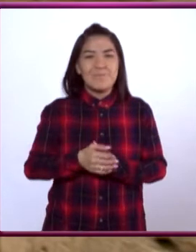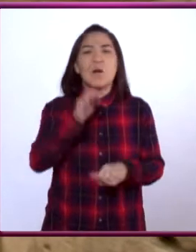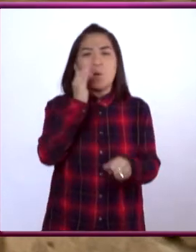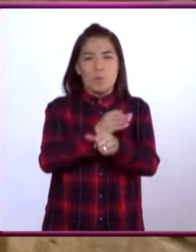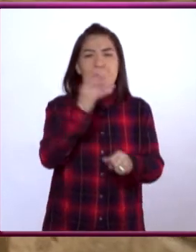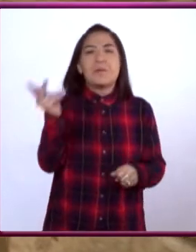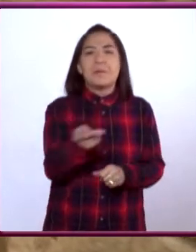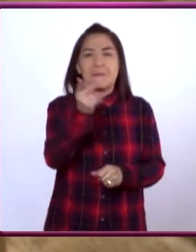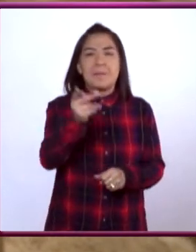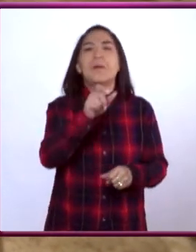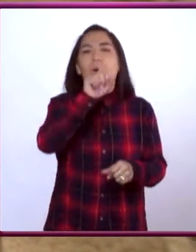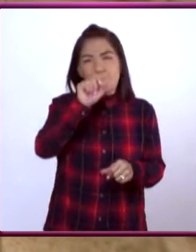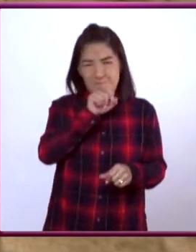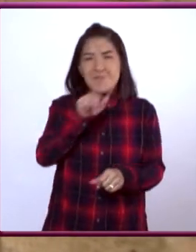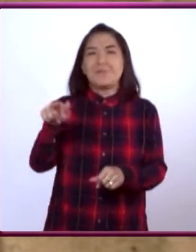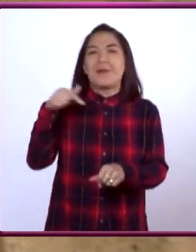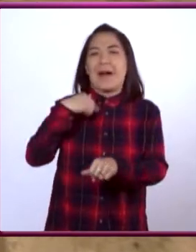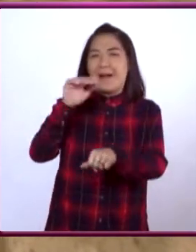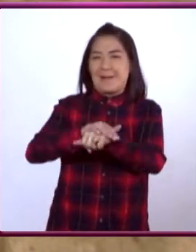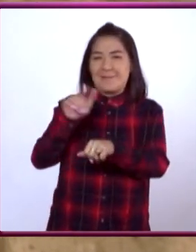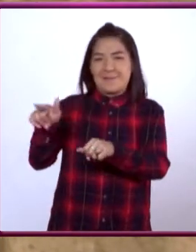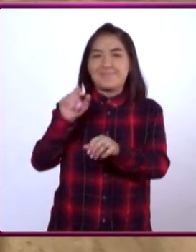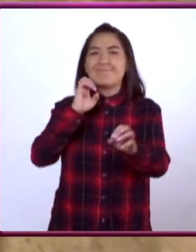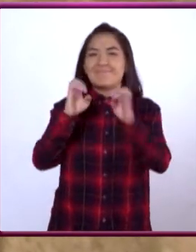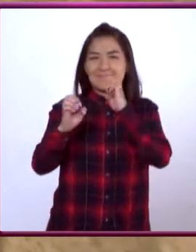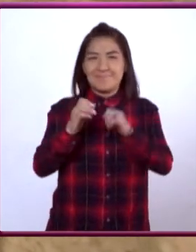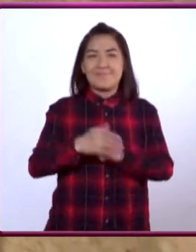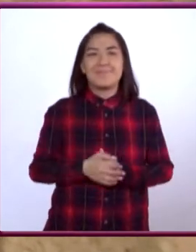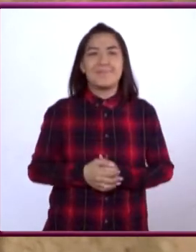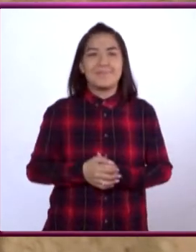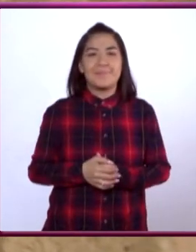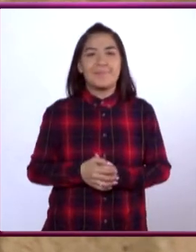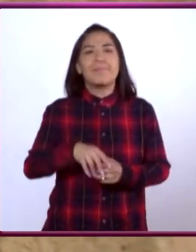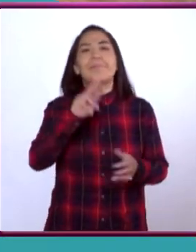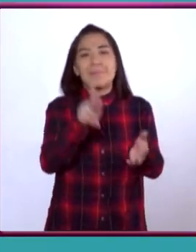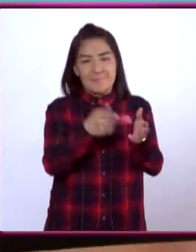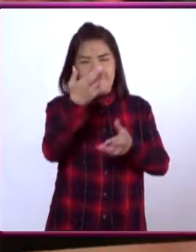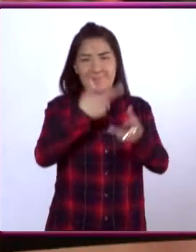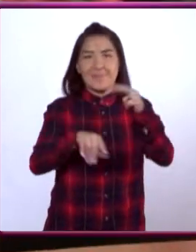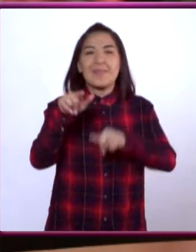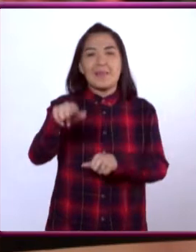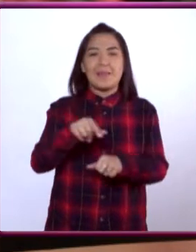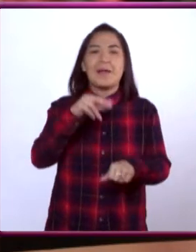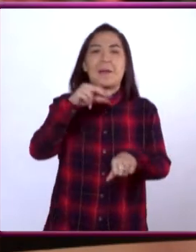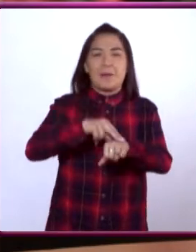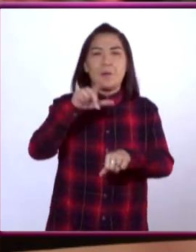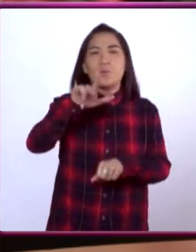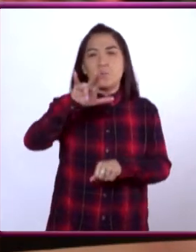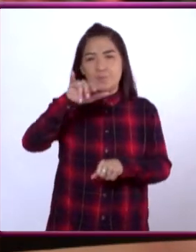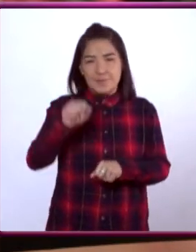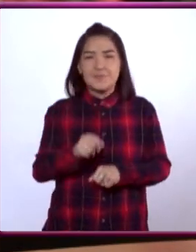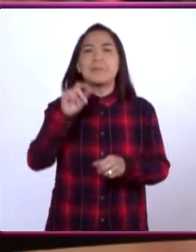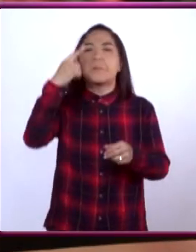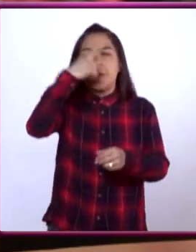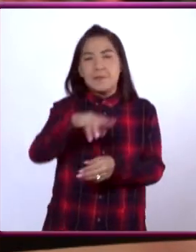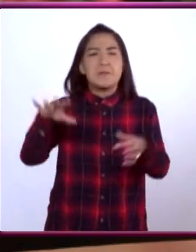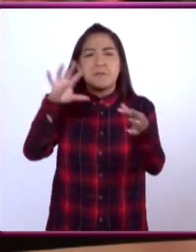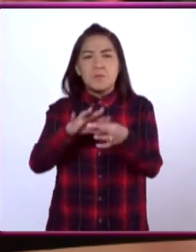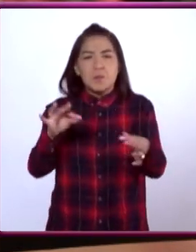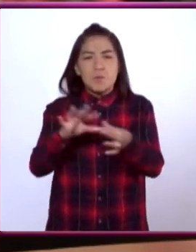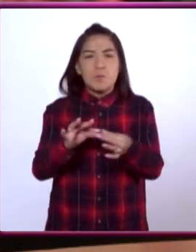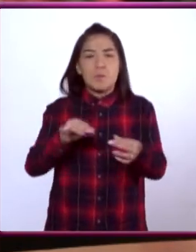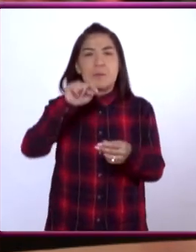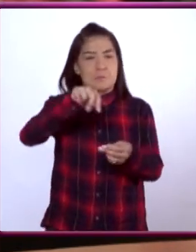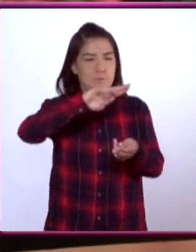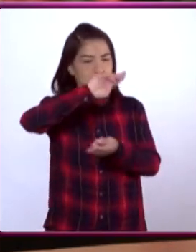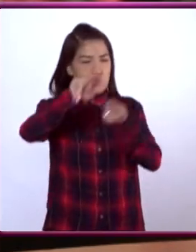lo sé, pero podríamos preguntarle de nuevo a nuestro amigo. Sí, arre. Volvemos con el doctor Luis Armando Acosta Sánchez, ahora para